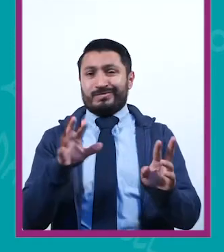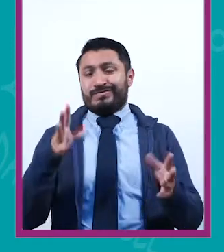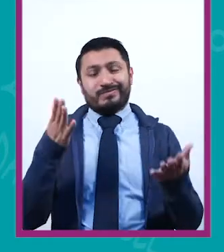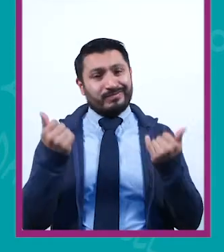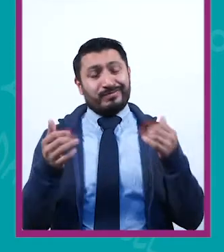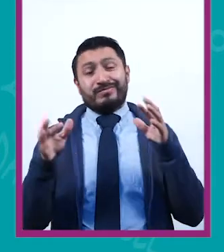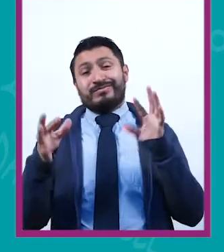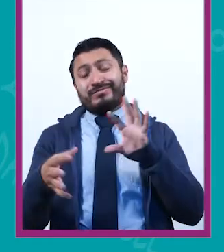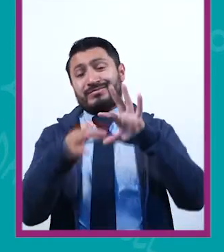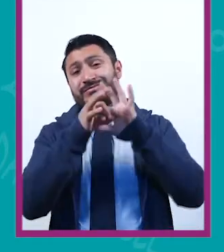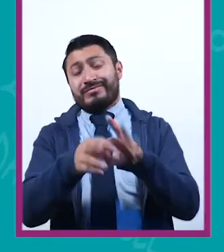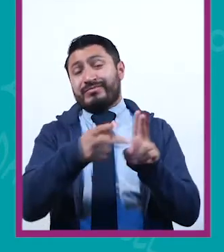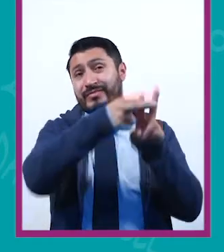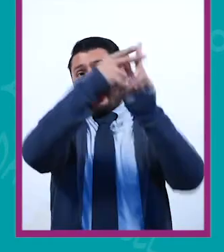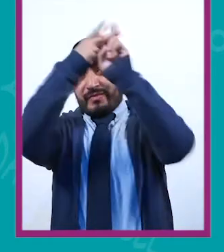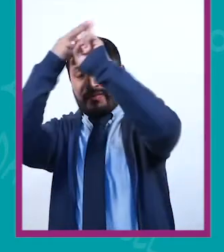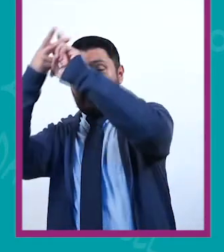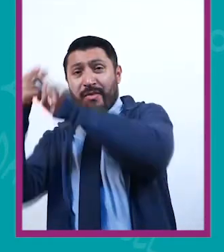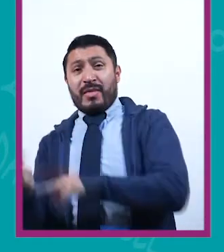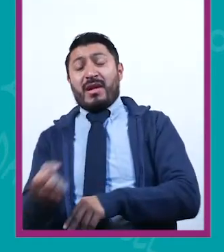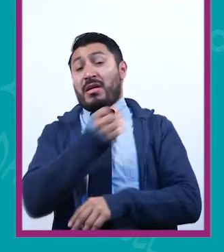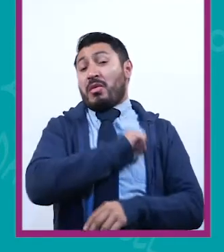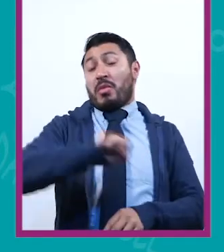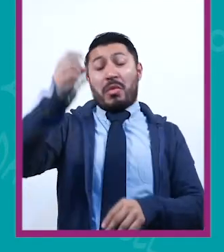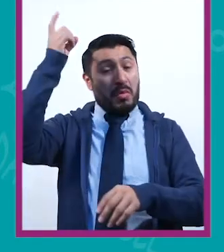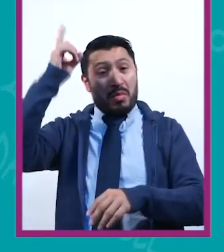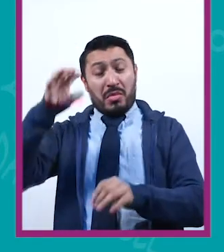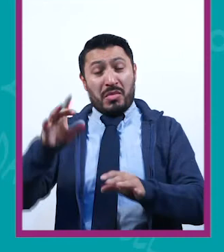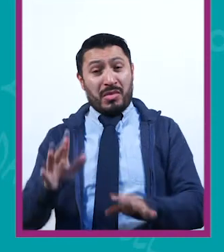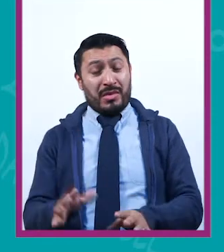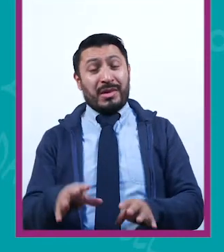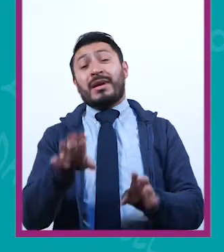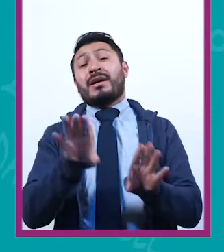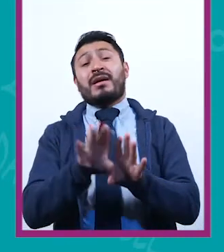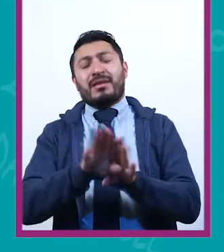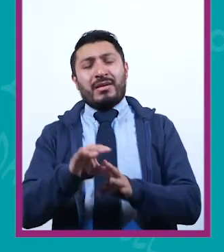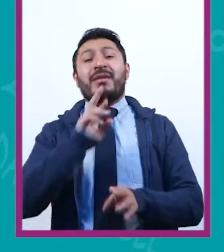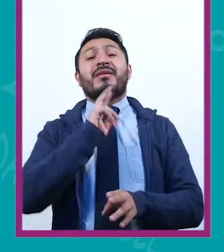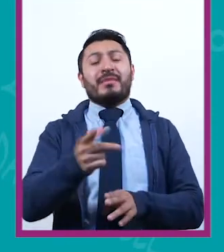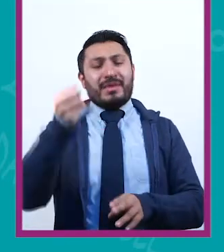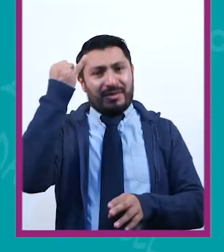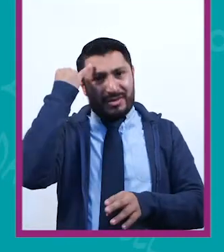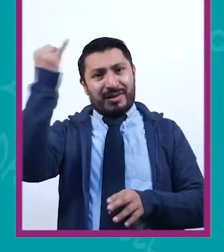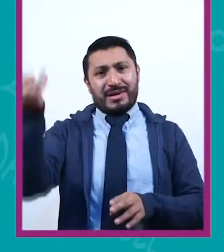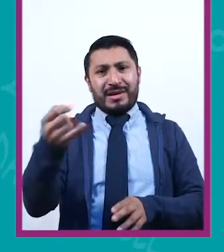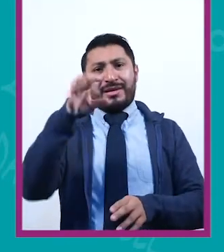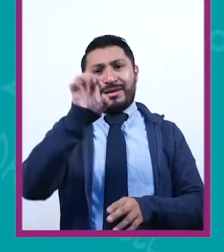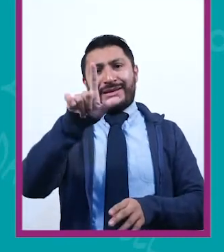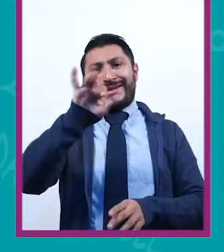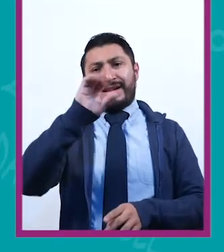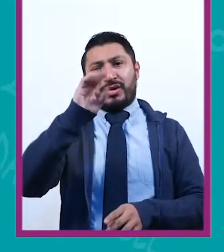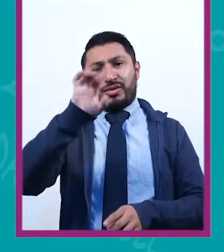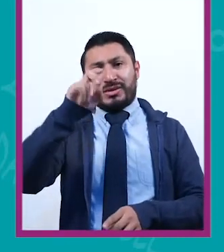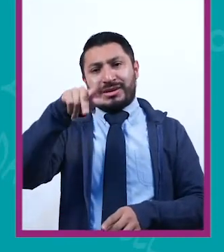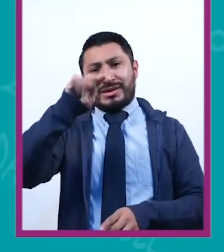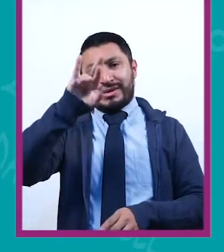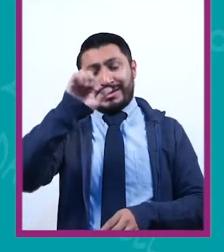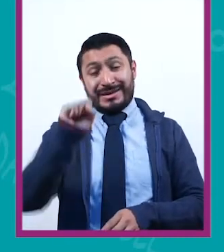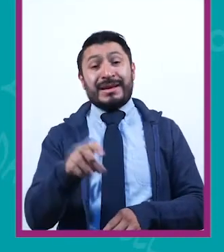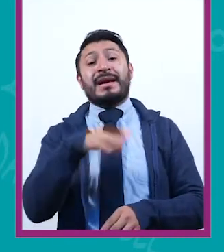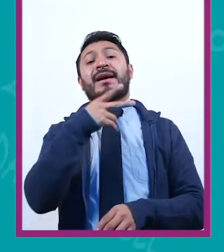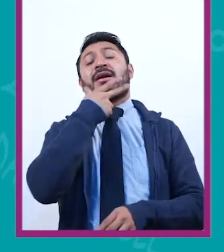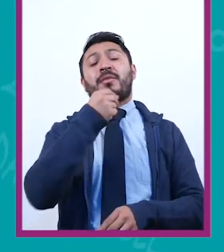categóricamente la relación entre los cometas de los maleficios divinos y se adhería a las ideas heliocentristas de